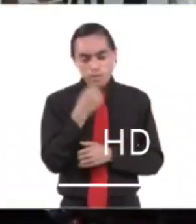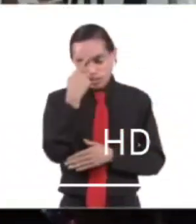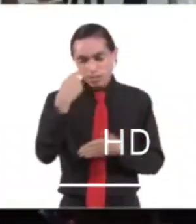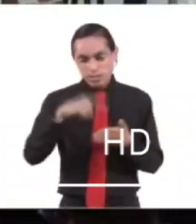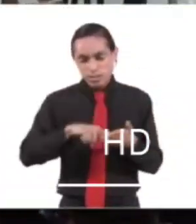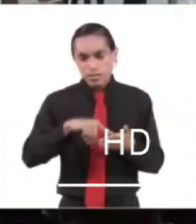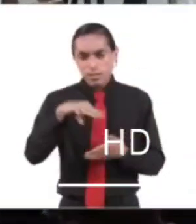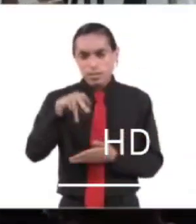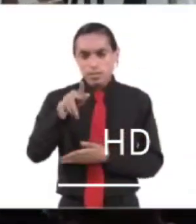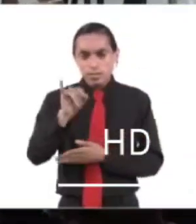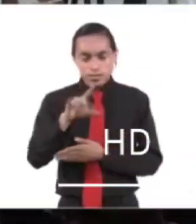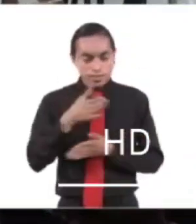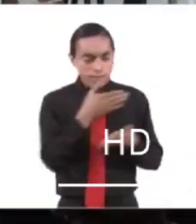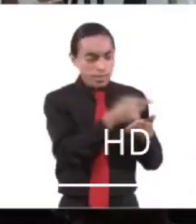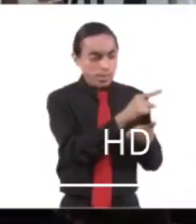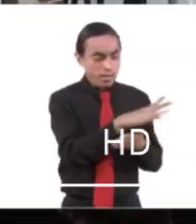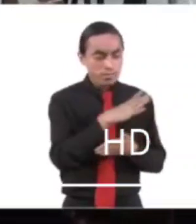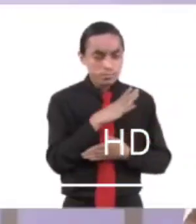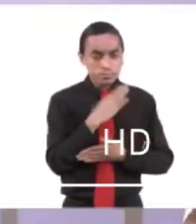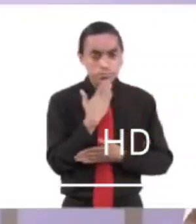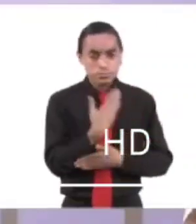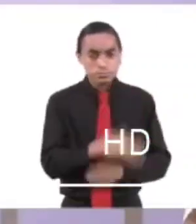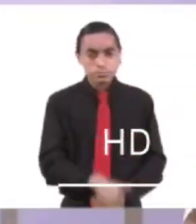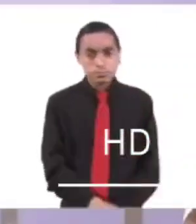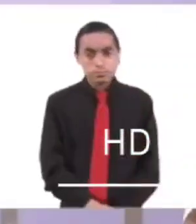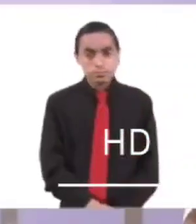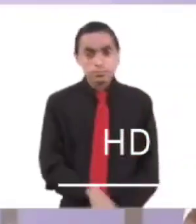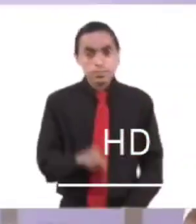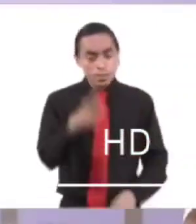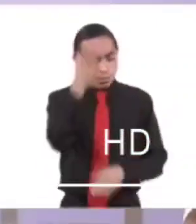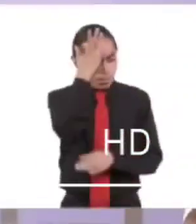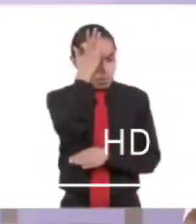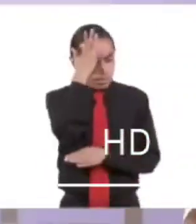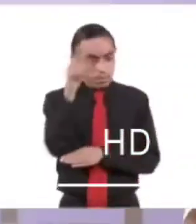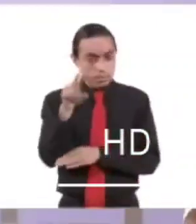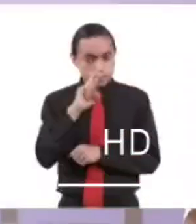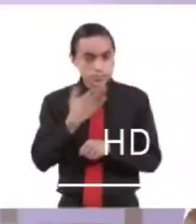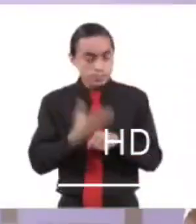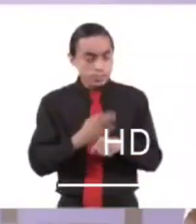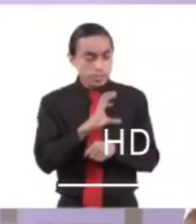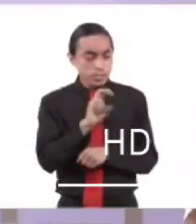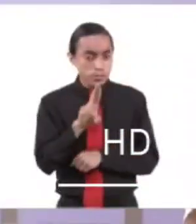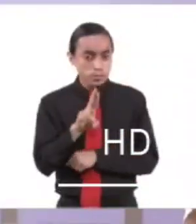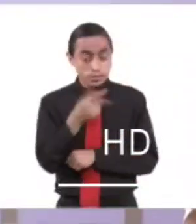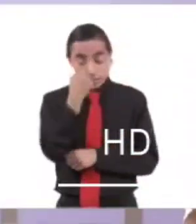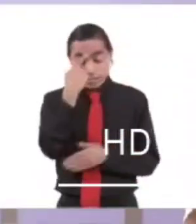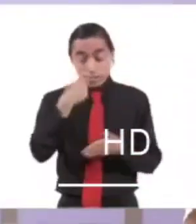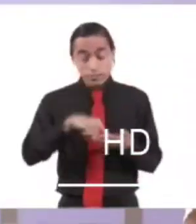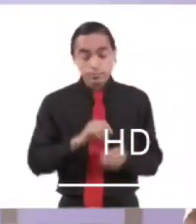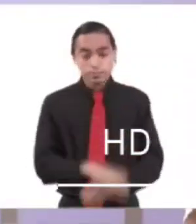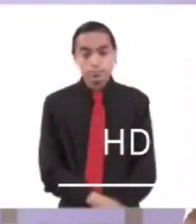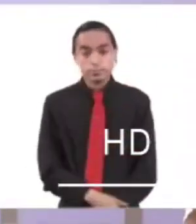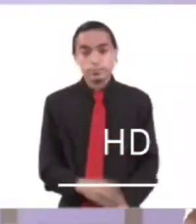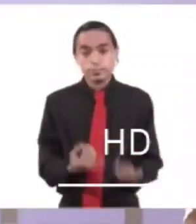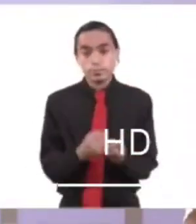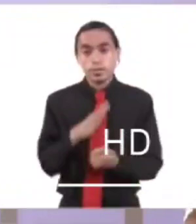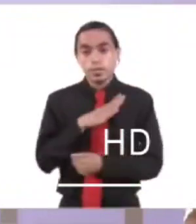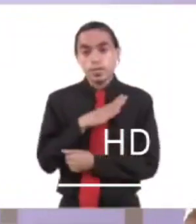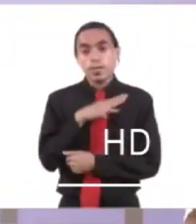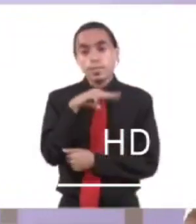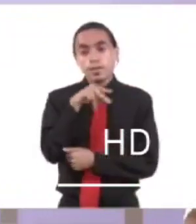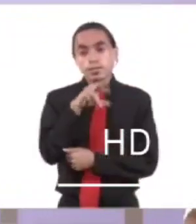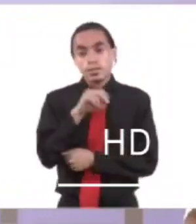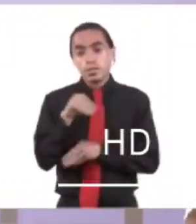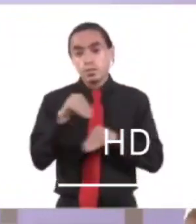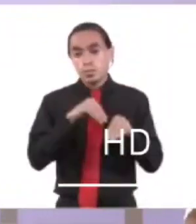acudió Martí Batres a la casa de Monsiváis como dirigente del CEU, si no me equivoco, maestros del movimiento